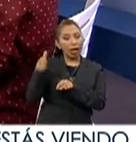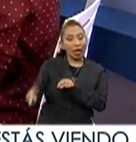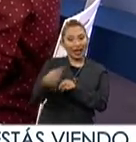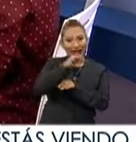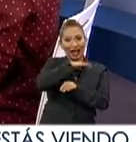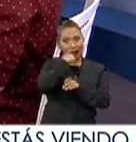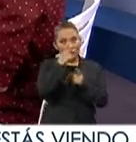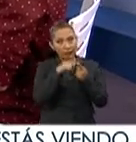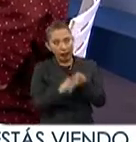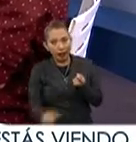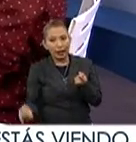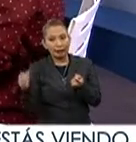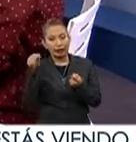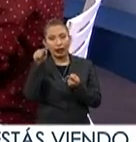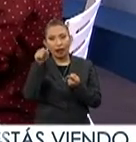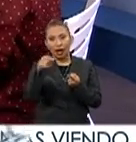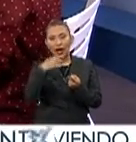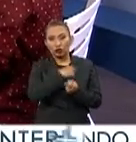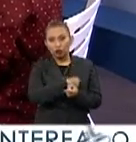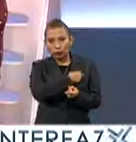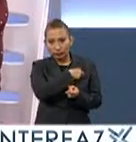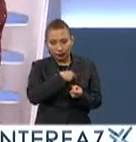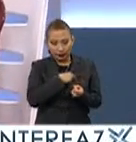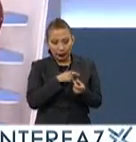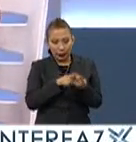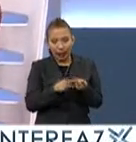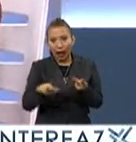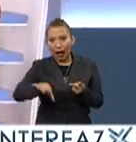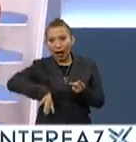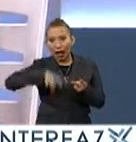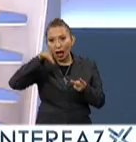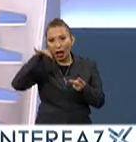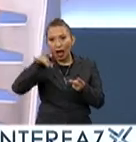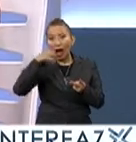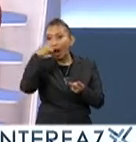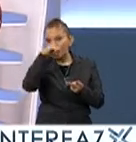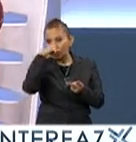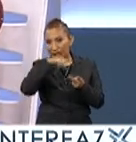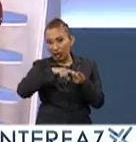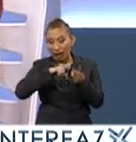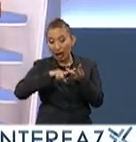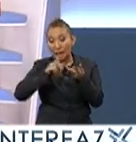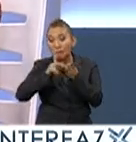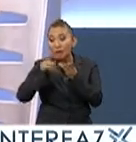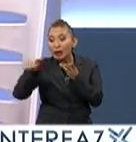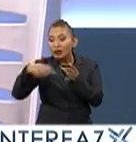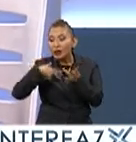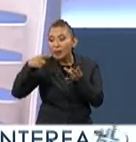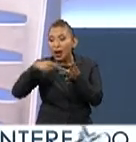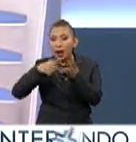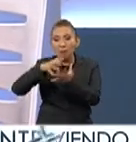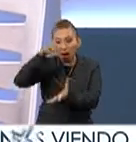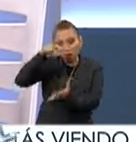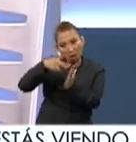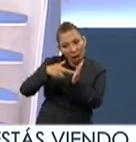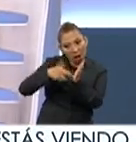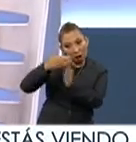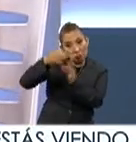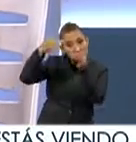entre Alemania, Suiza, Austria es uno de los países que cumple con la mayoría